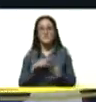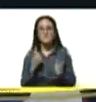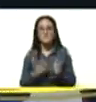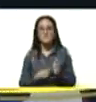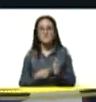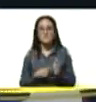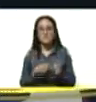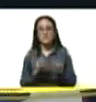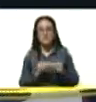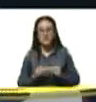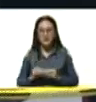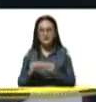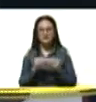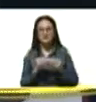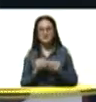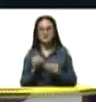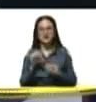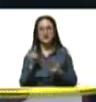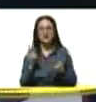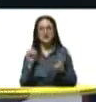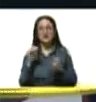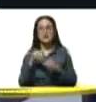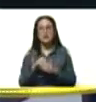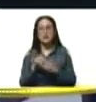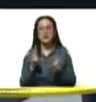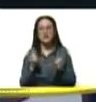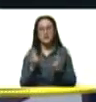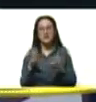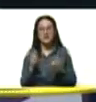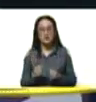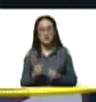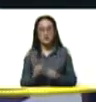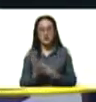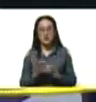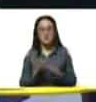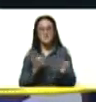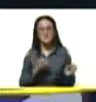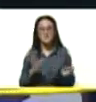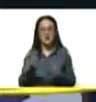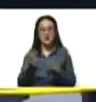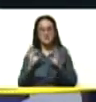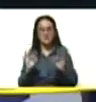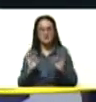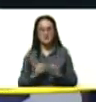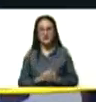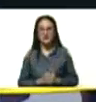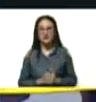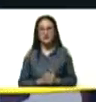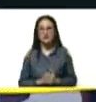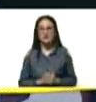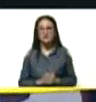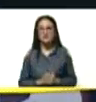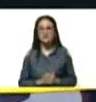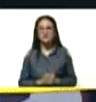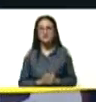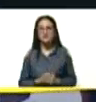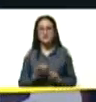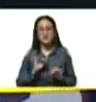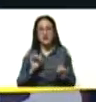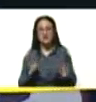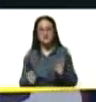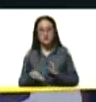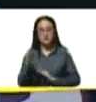sus dimensiones, incluida la seguridad. Hay un plan especial para la seguridad que, bueno, que usted ya le fue elevado a usted.